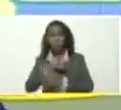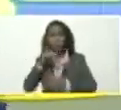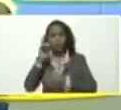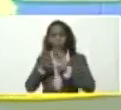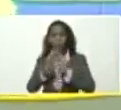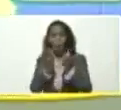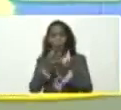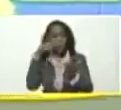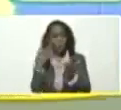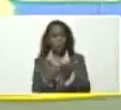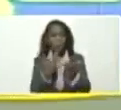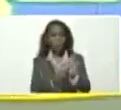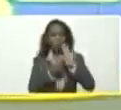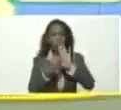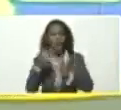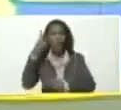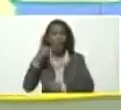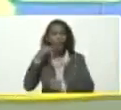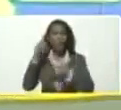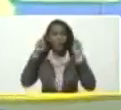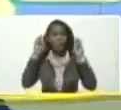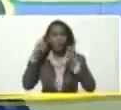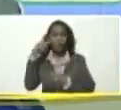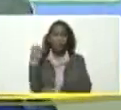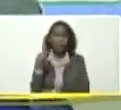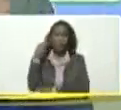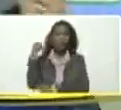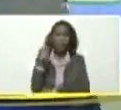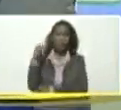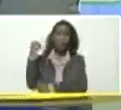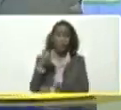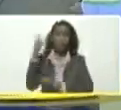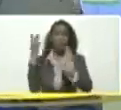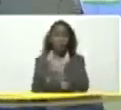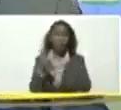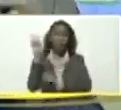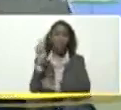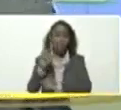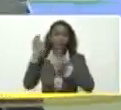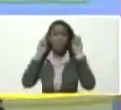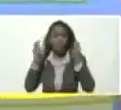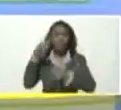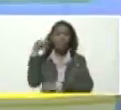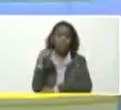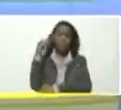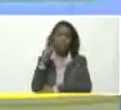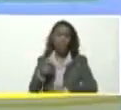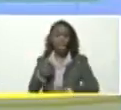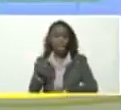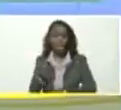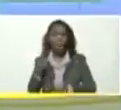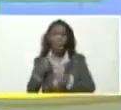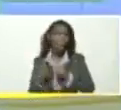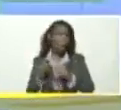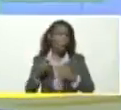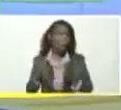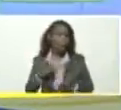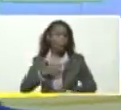está acostumbrado a leer titulares negativos sobre nuestro país. Titulares, por supuesto, malintencionados, pero que